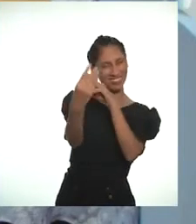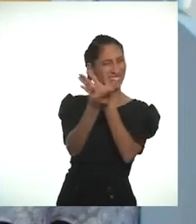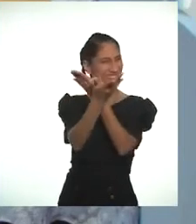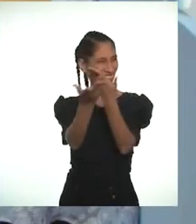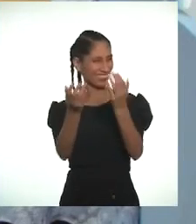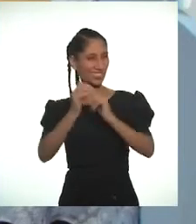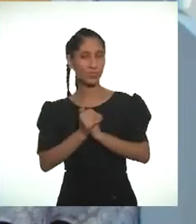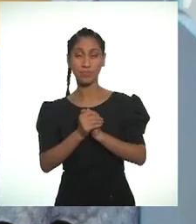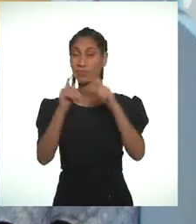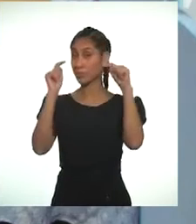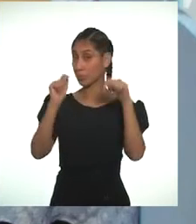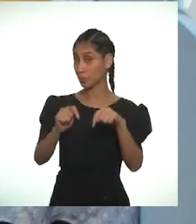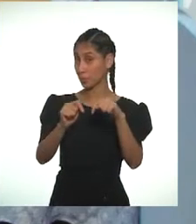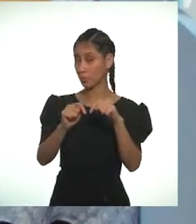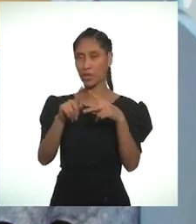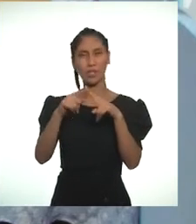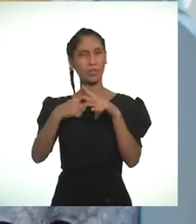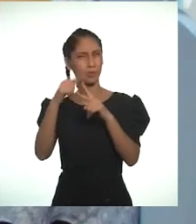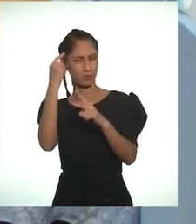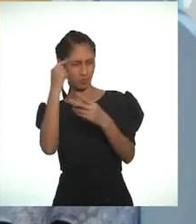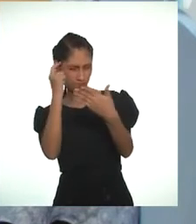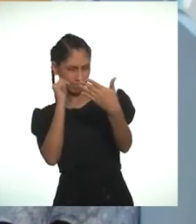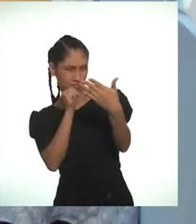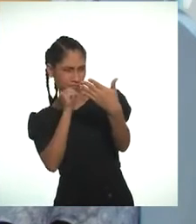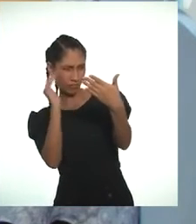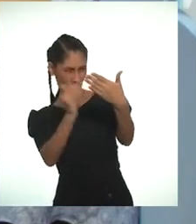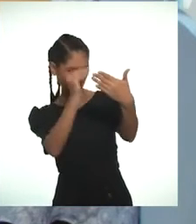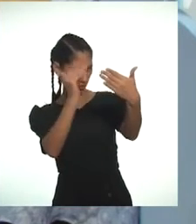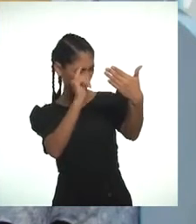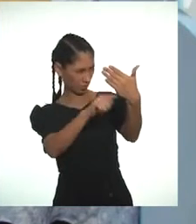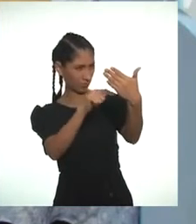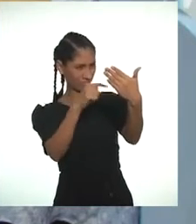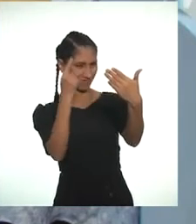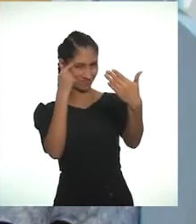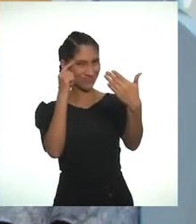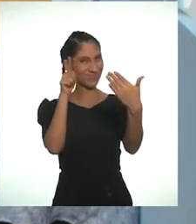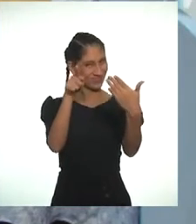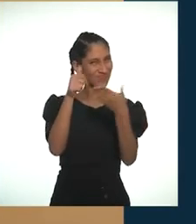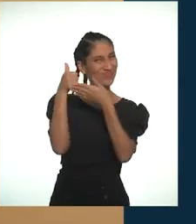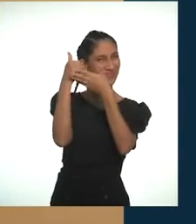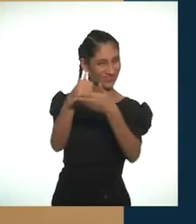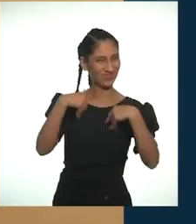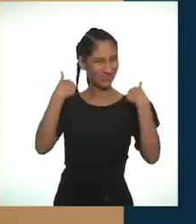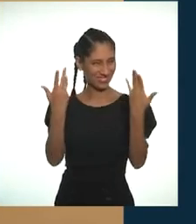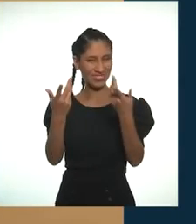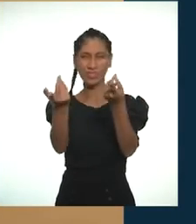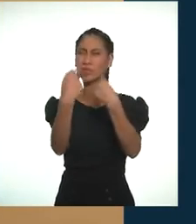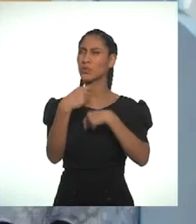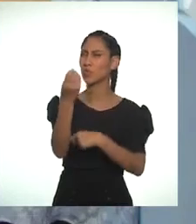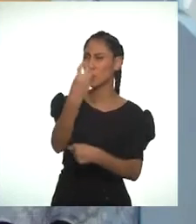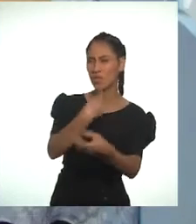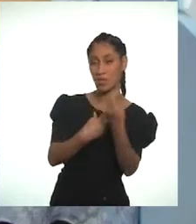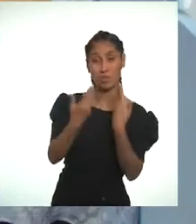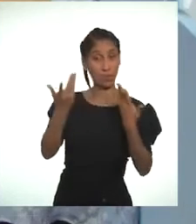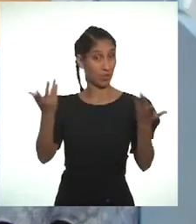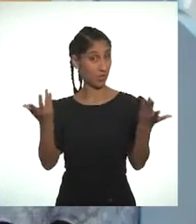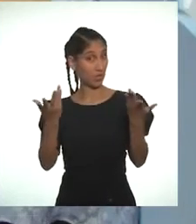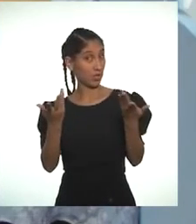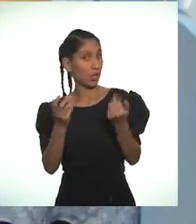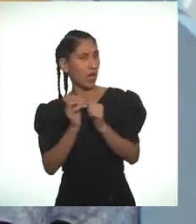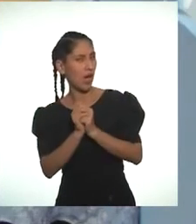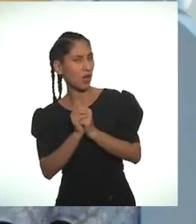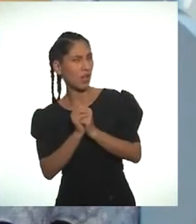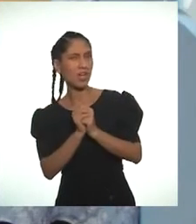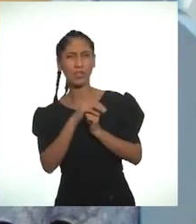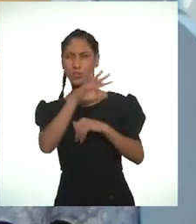con usted! Hoy hemos partido en una investigación en la que estoy segura nos podrías ayudar. Cuéntame. Pues,